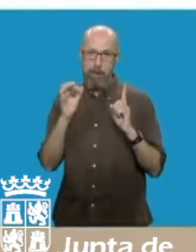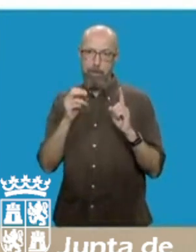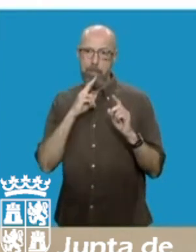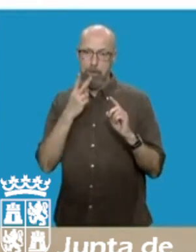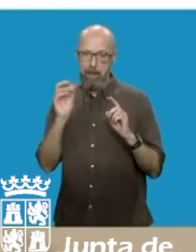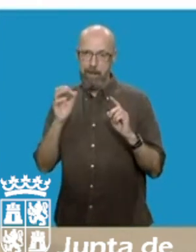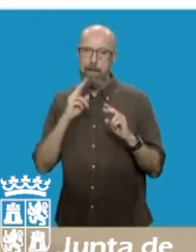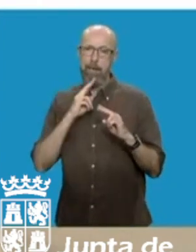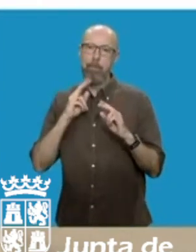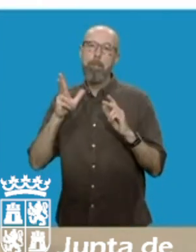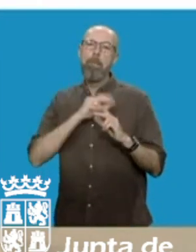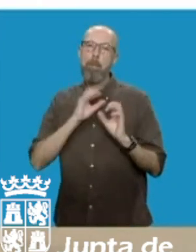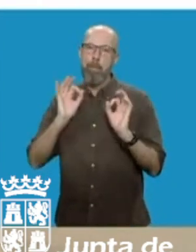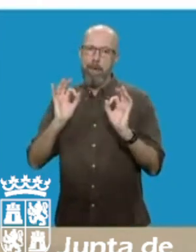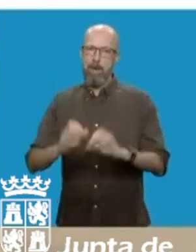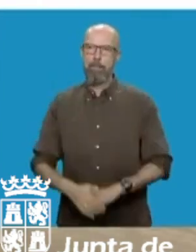especial.